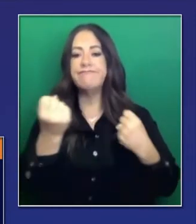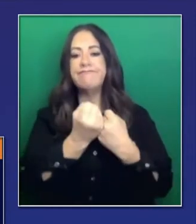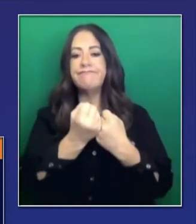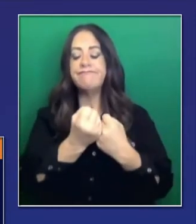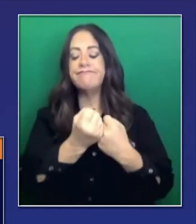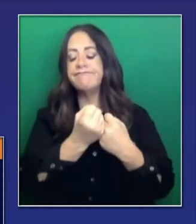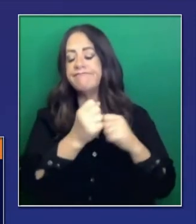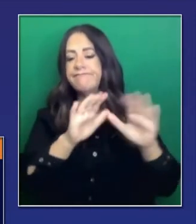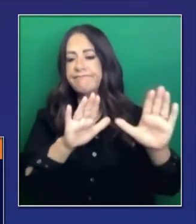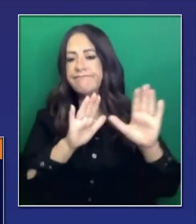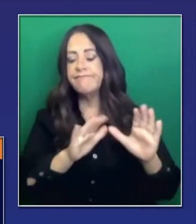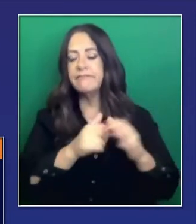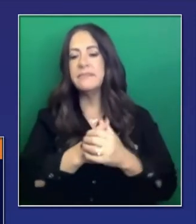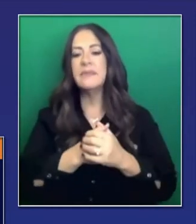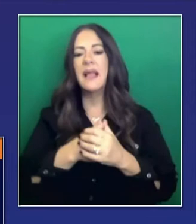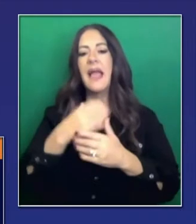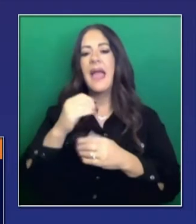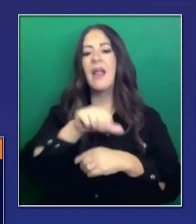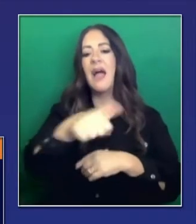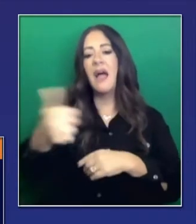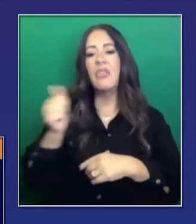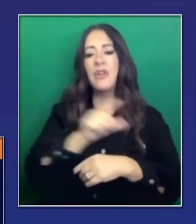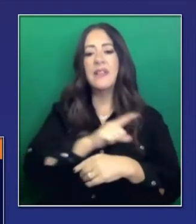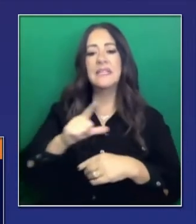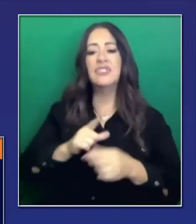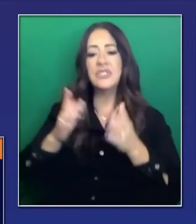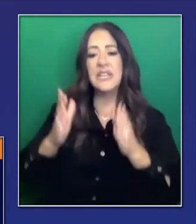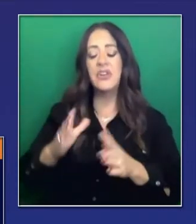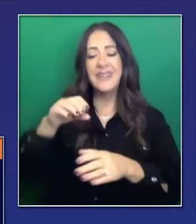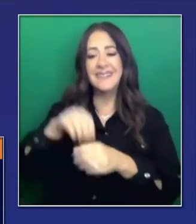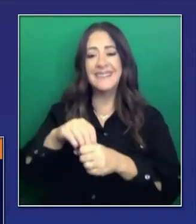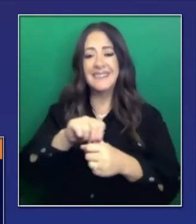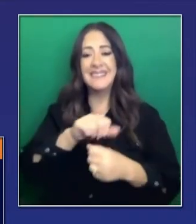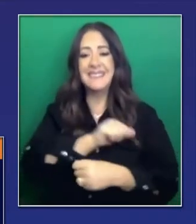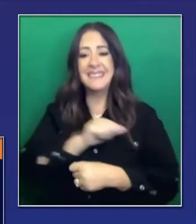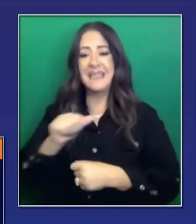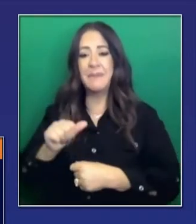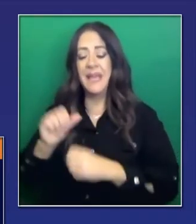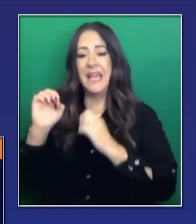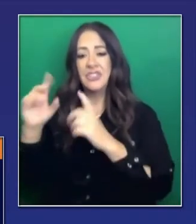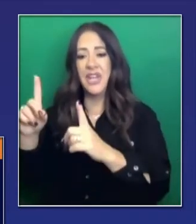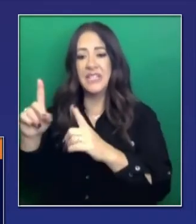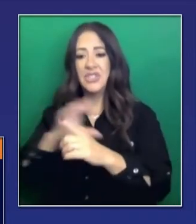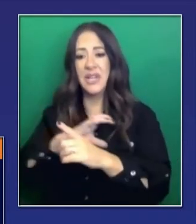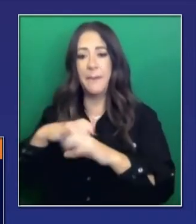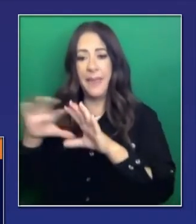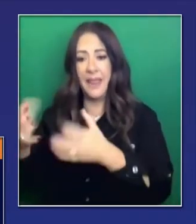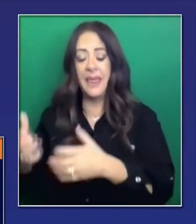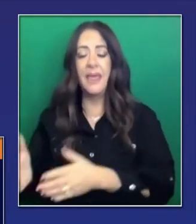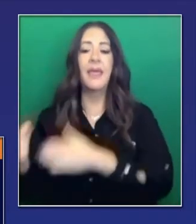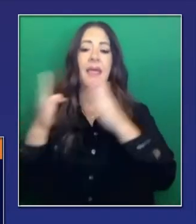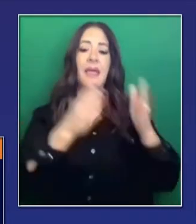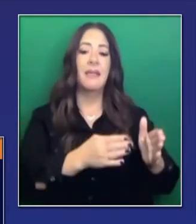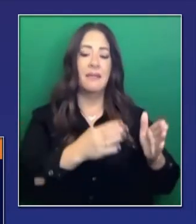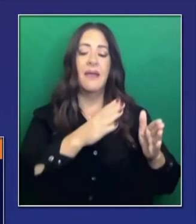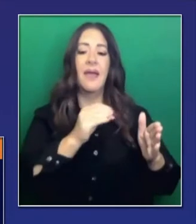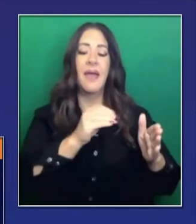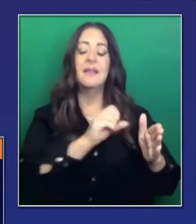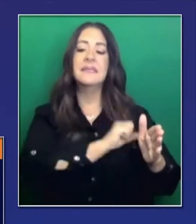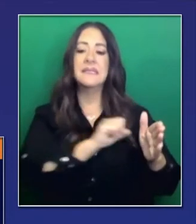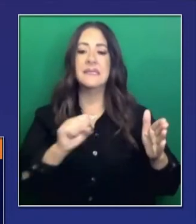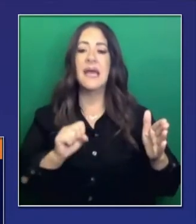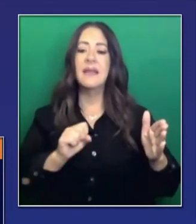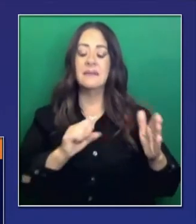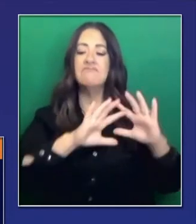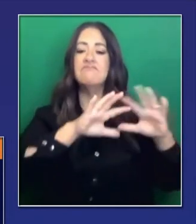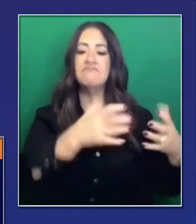grupo de líderes de la educación dentro de la Asamblea y el Senado, encabezados por Leyva y O'Donnell, por supuesto, pero